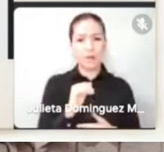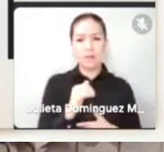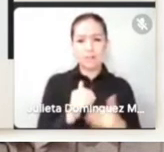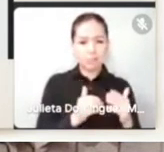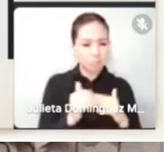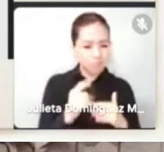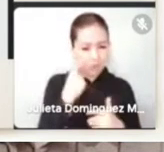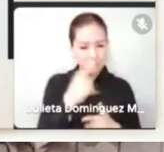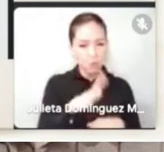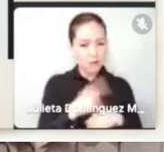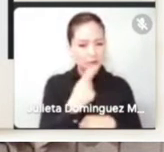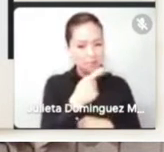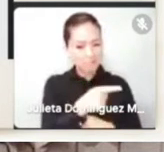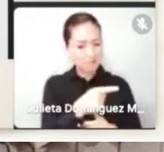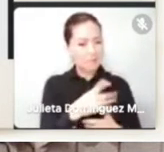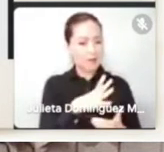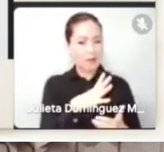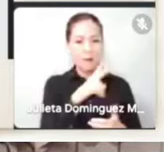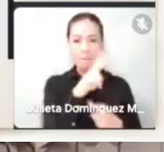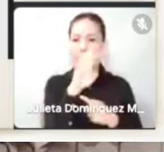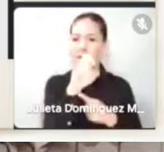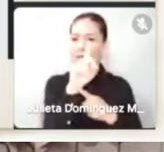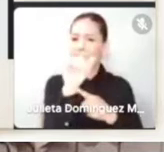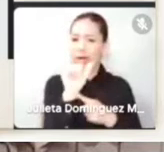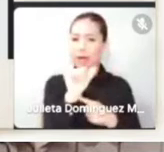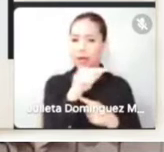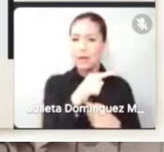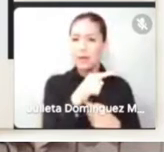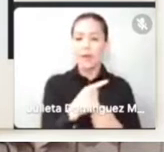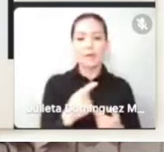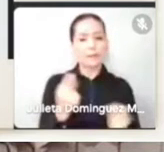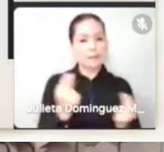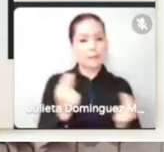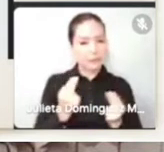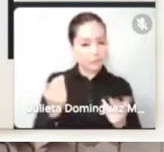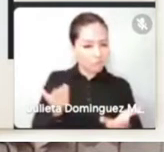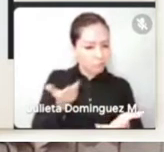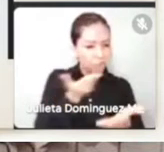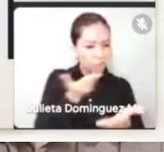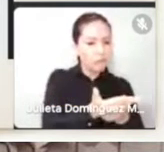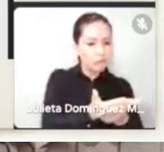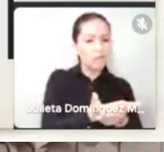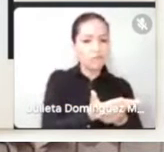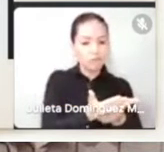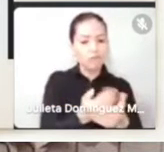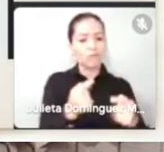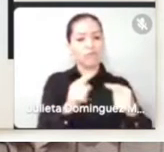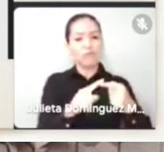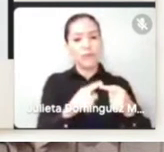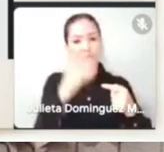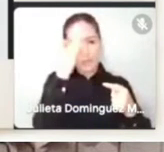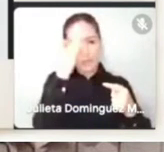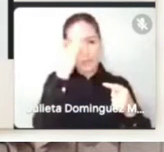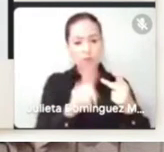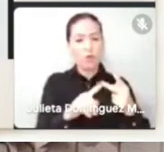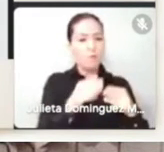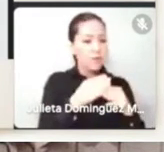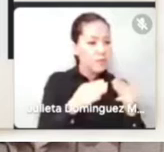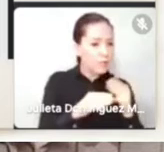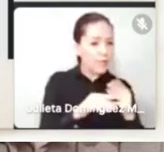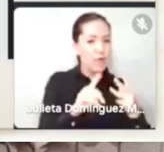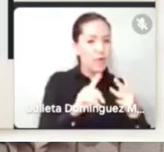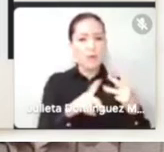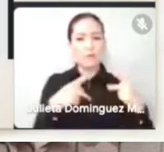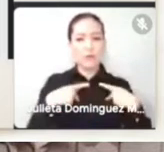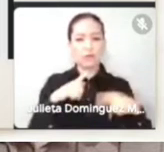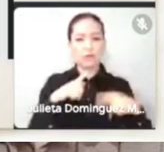a la veda electoral, para lo cual deben presentarse los elementos temporal, material y personal. Respecto al